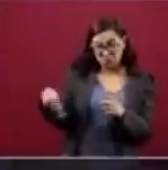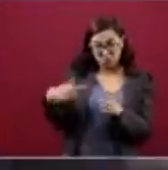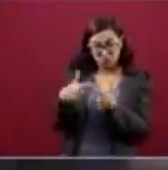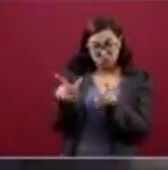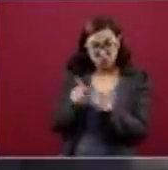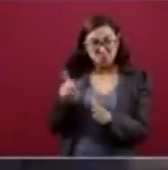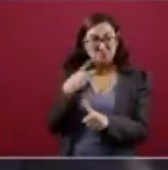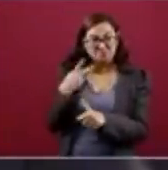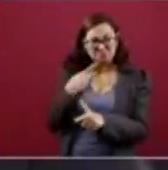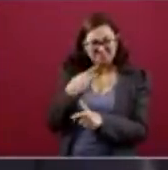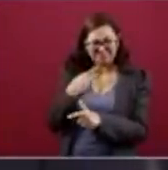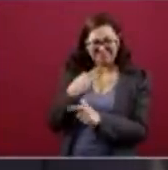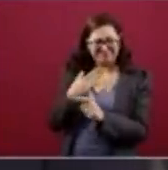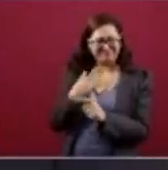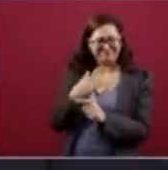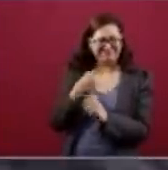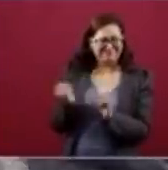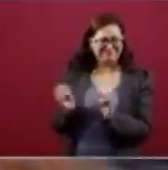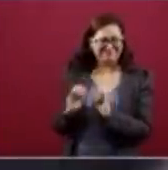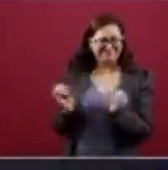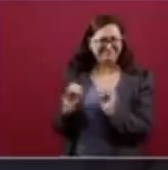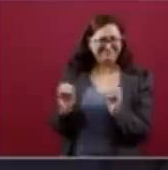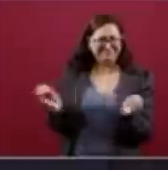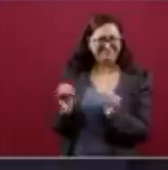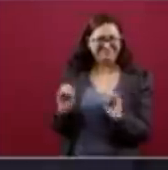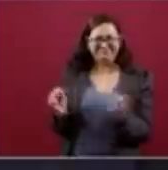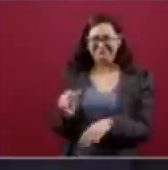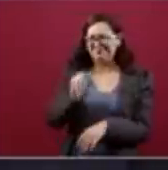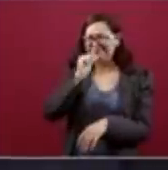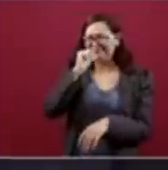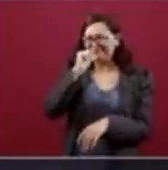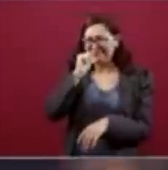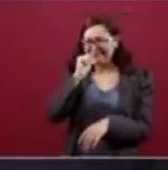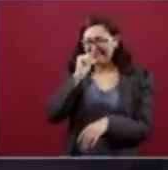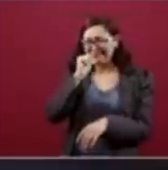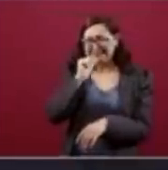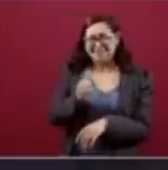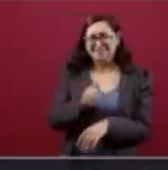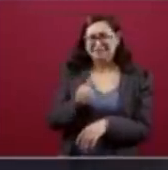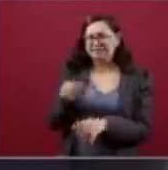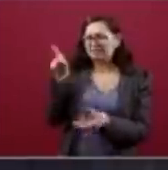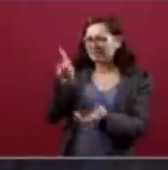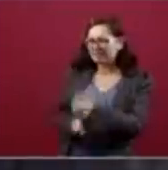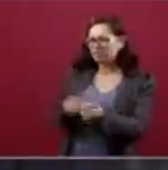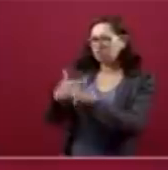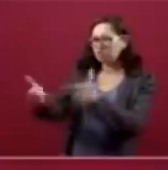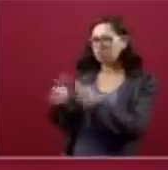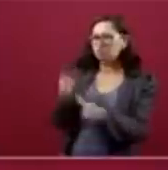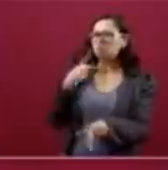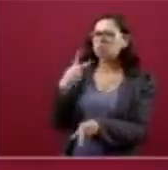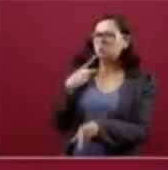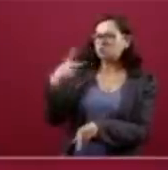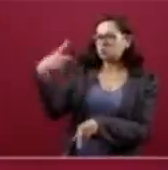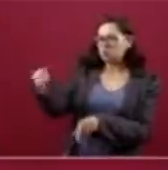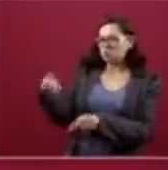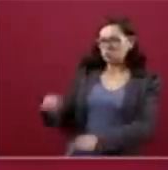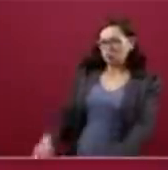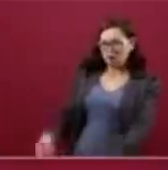metiendo en la vida interna de un partido?